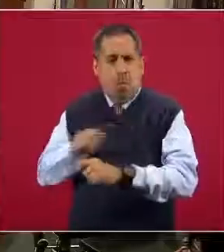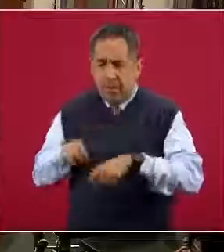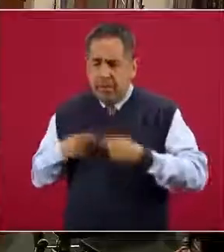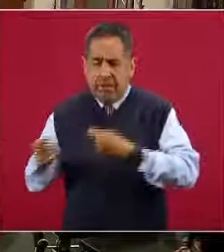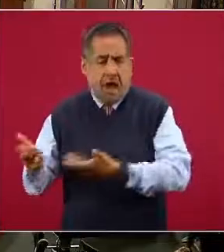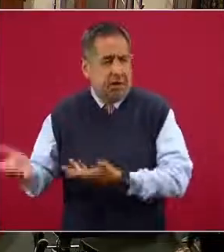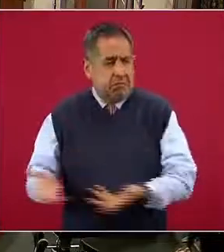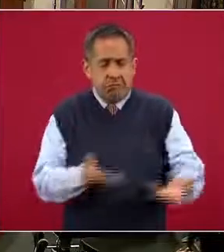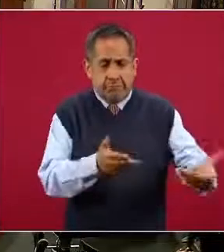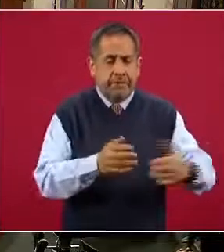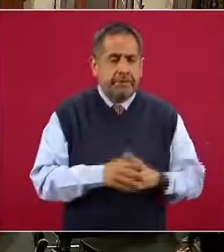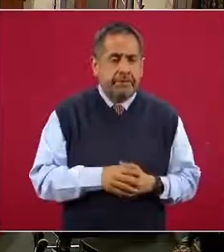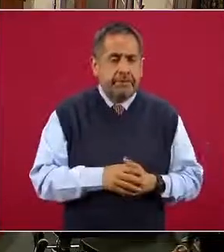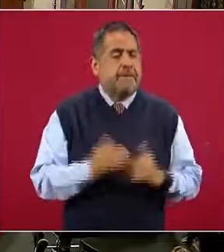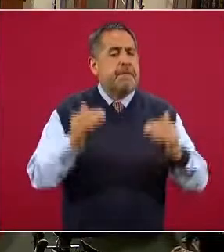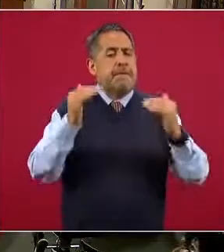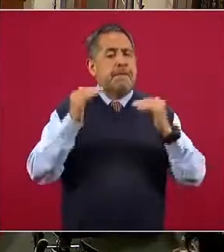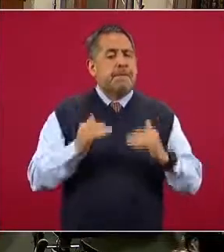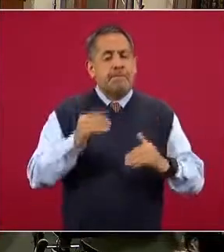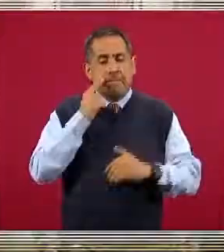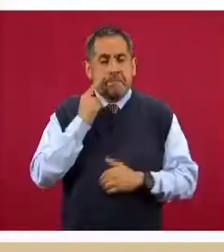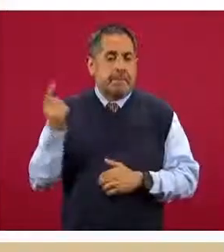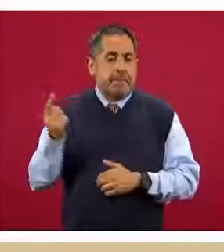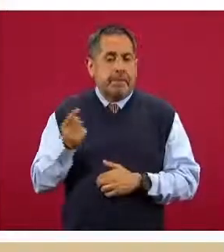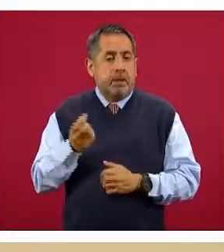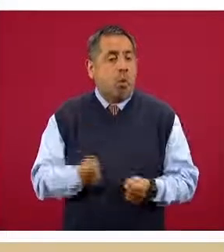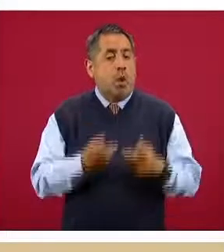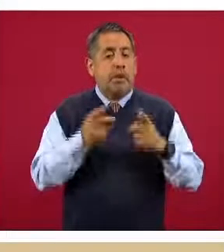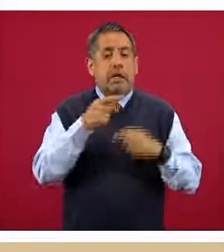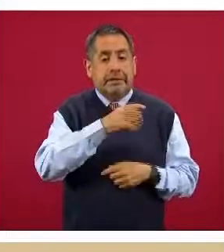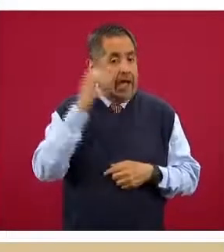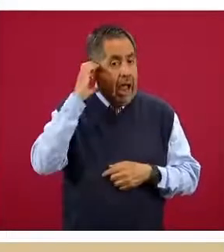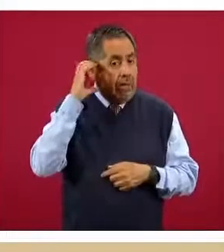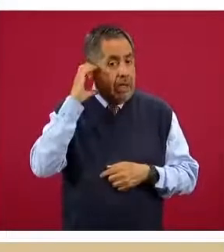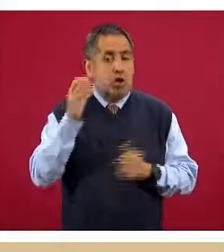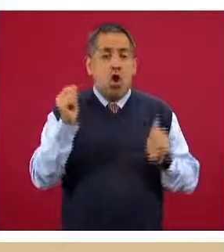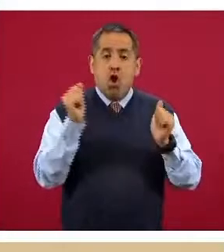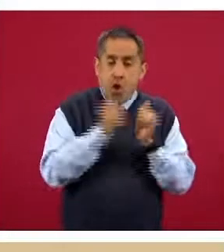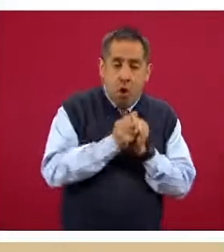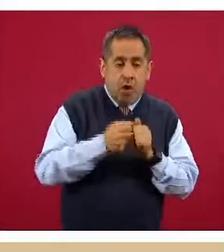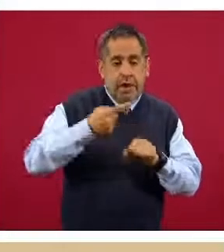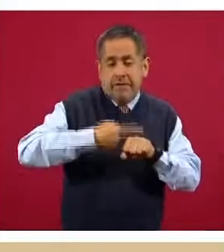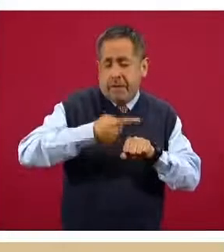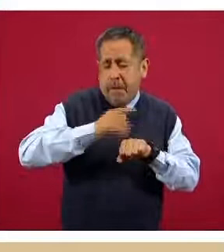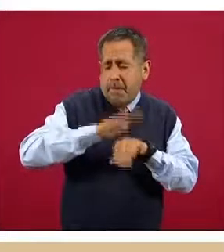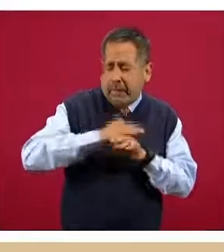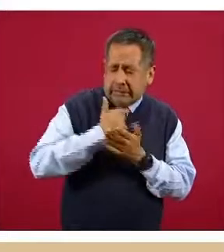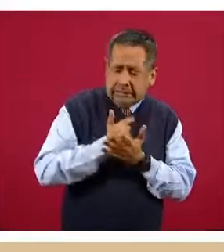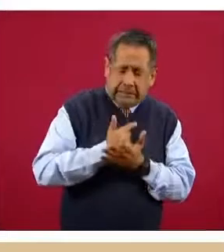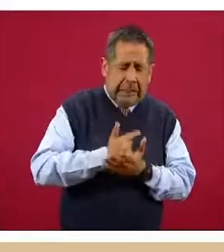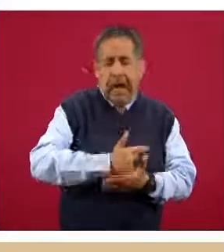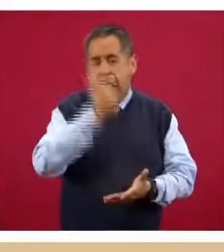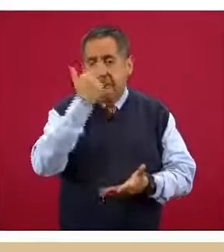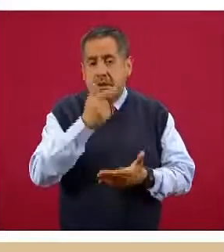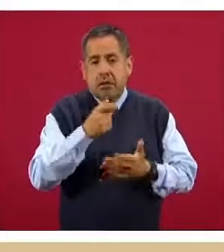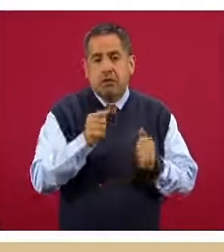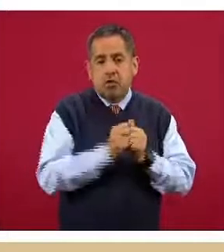siguiente diapositiva las camas que son para pacientes más críticos, son aquellas que tienen un